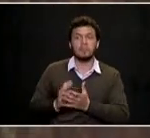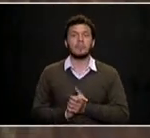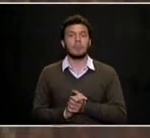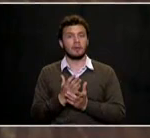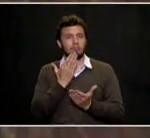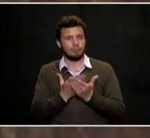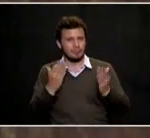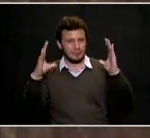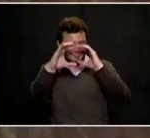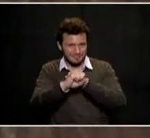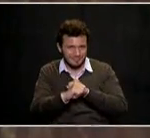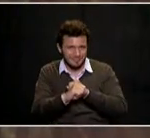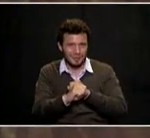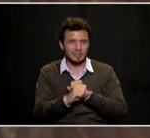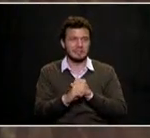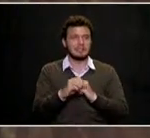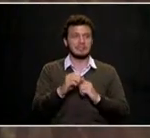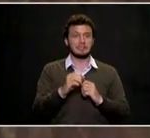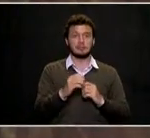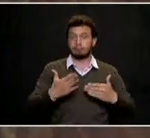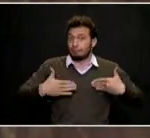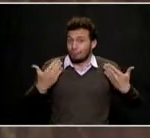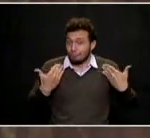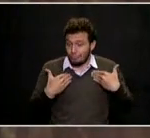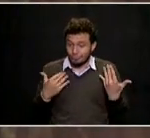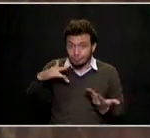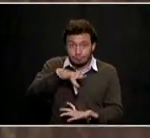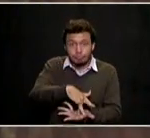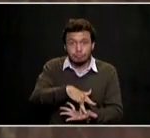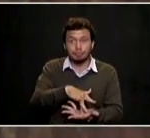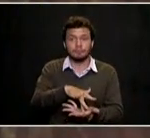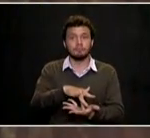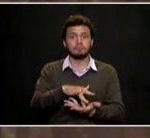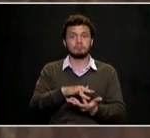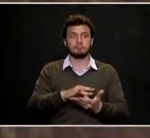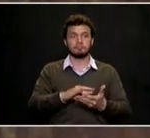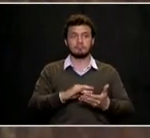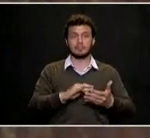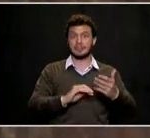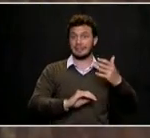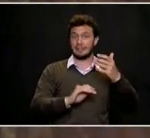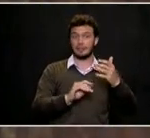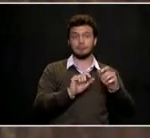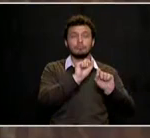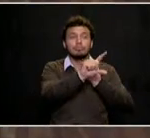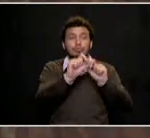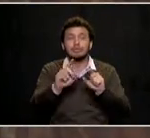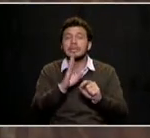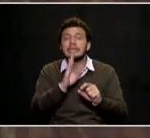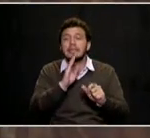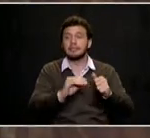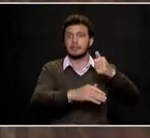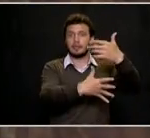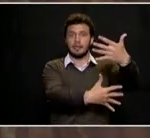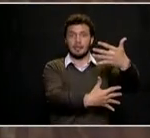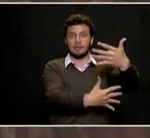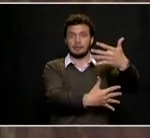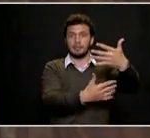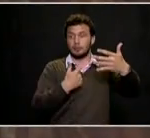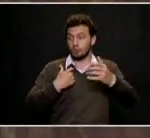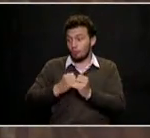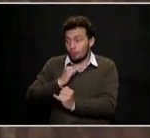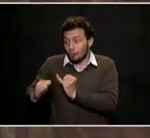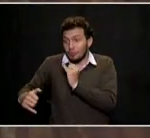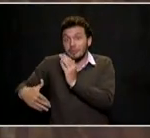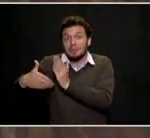muy contentos de estar aquí dentro de los 10 de las encuestas pues porque arranca mi campaña de último y aquí vamos bueno